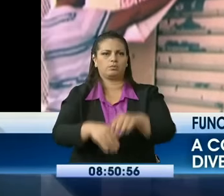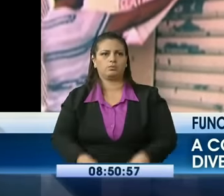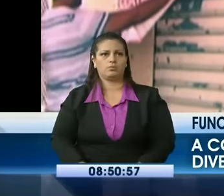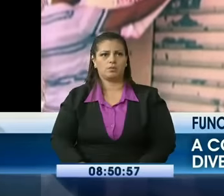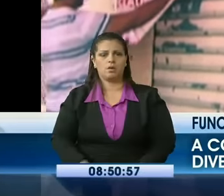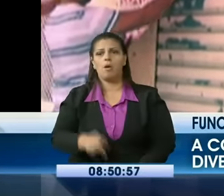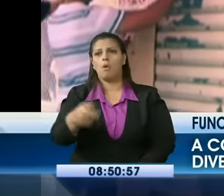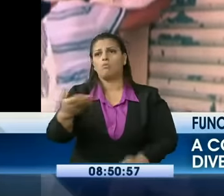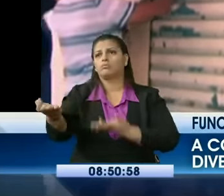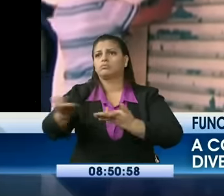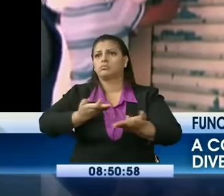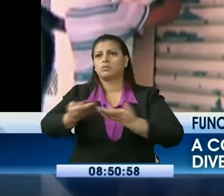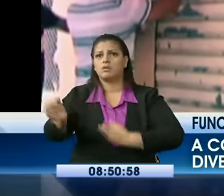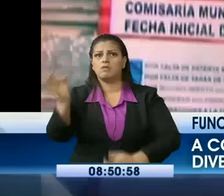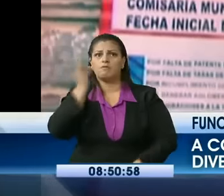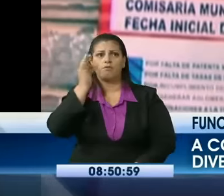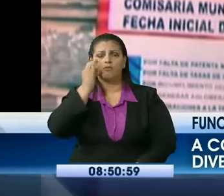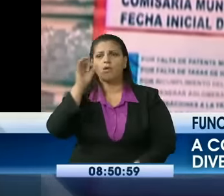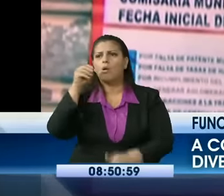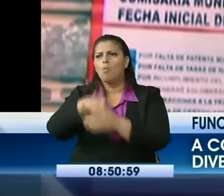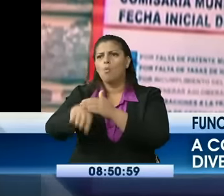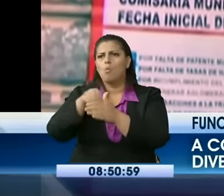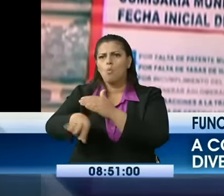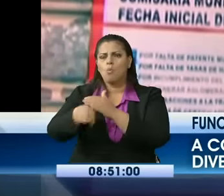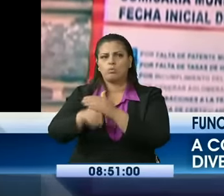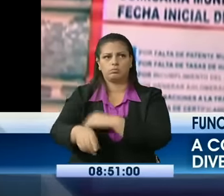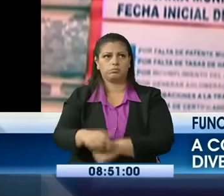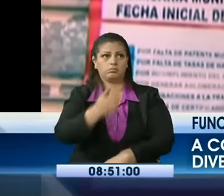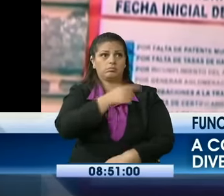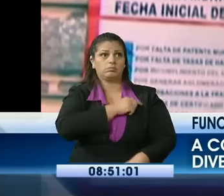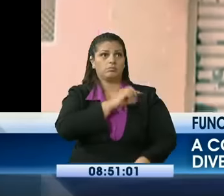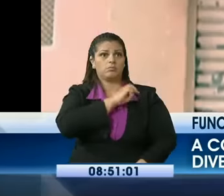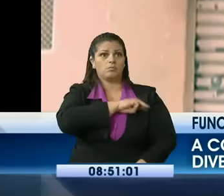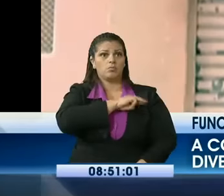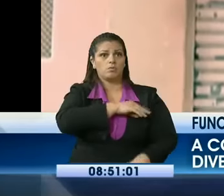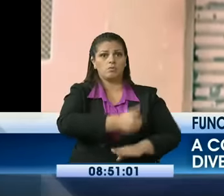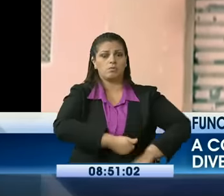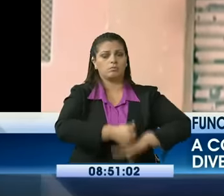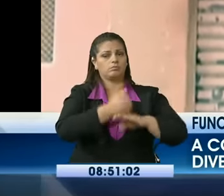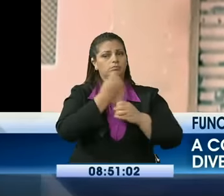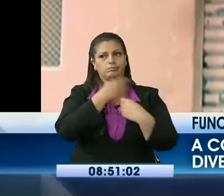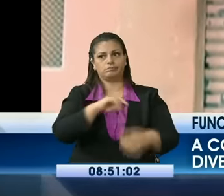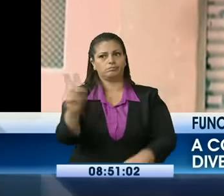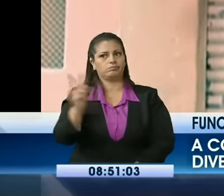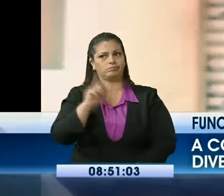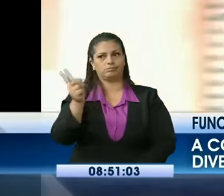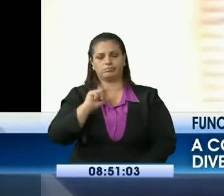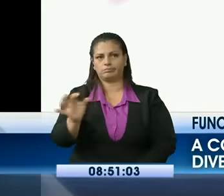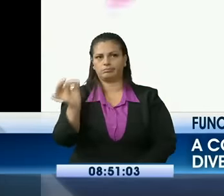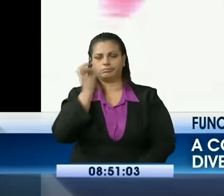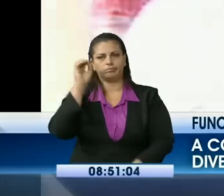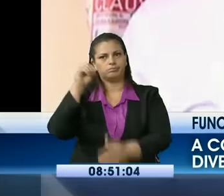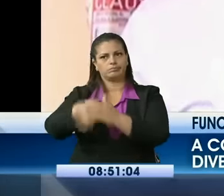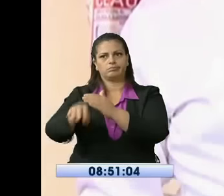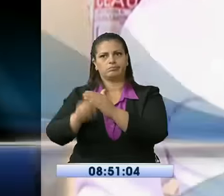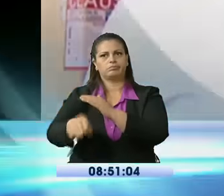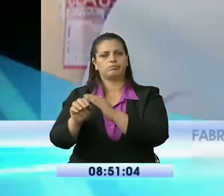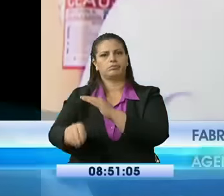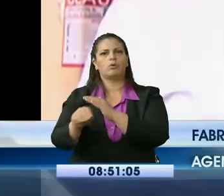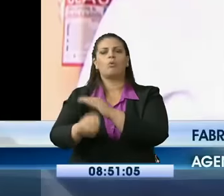mayor y menor de frutas, porque afirma el delegado municipal que ellos no tienen esa autorización de bodegaje. Esto sí es una clausura